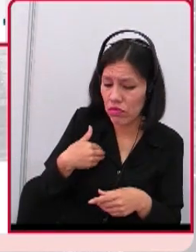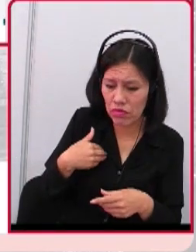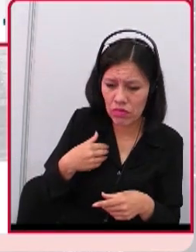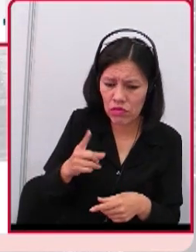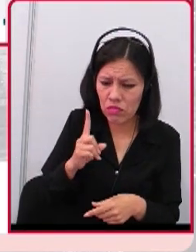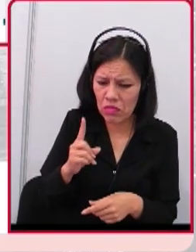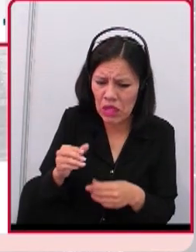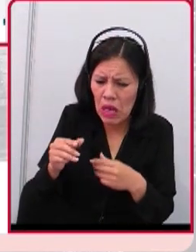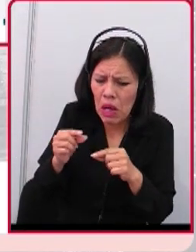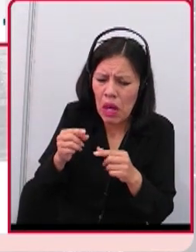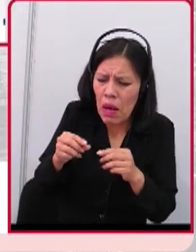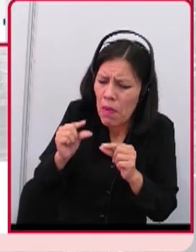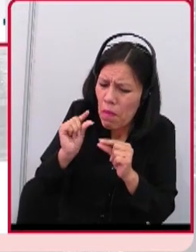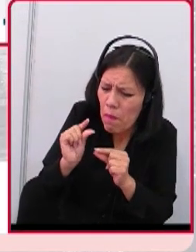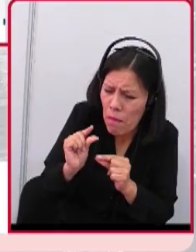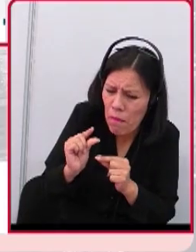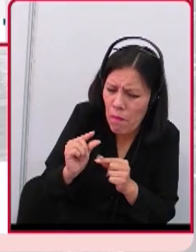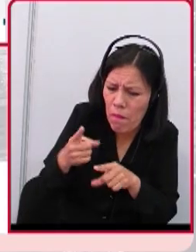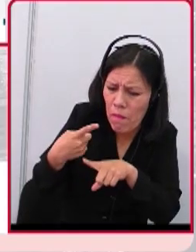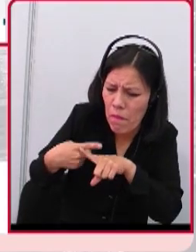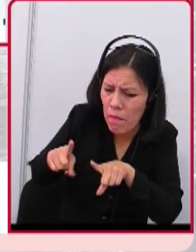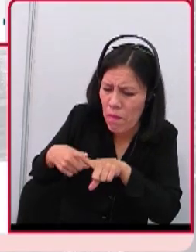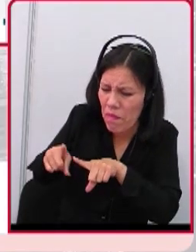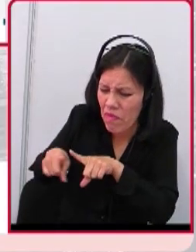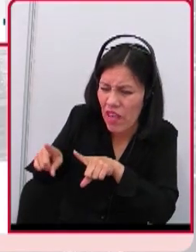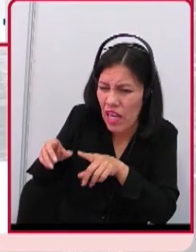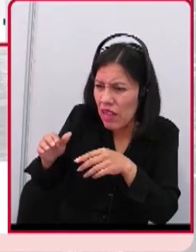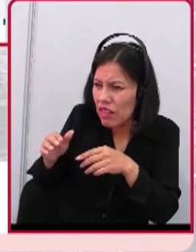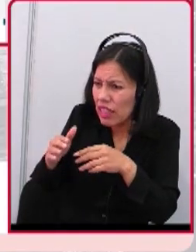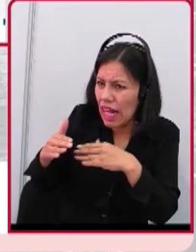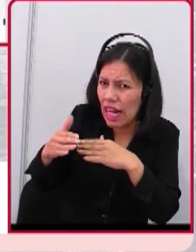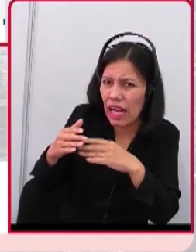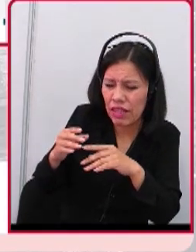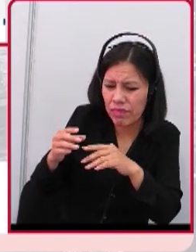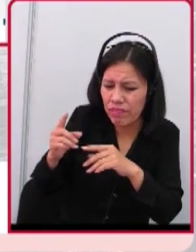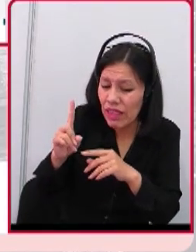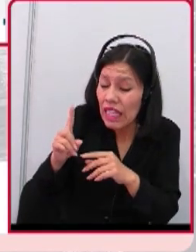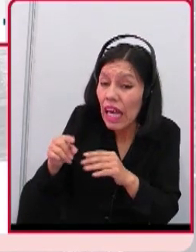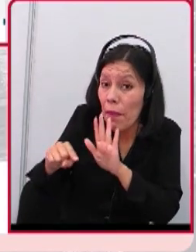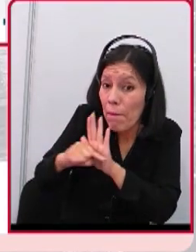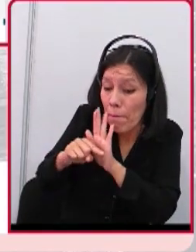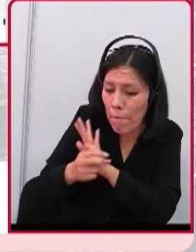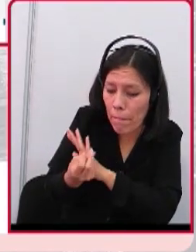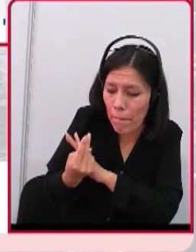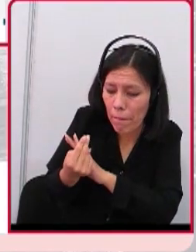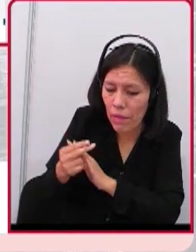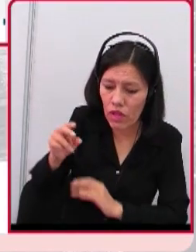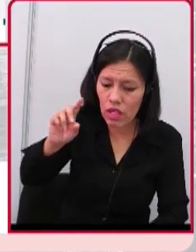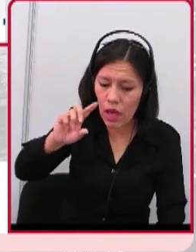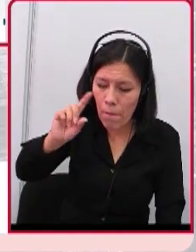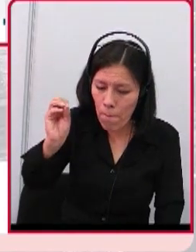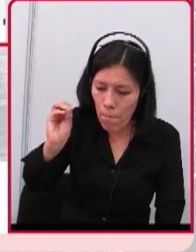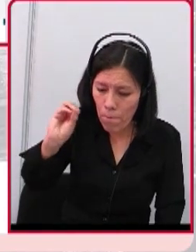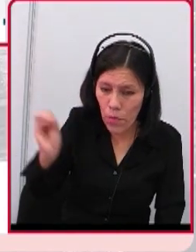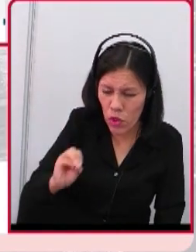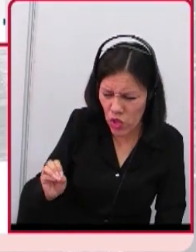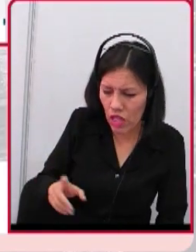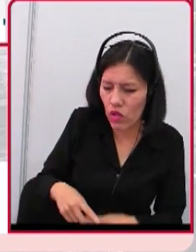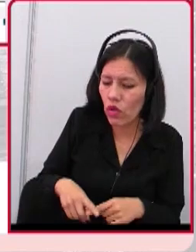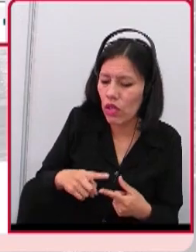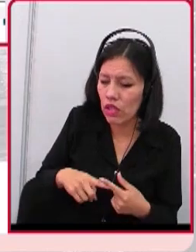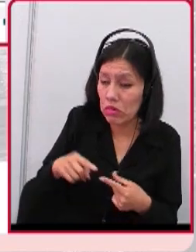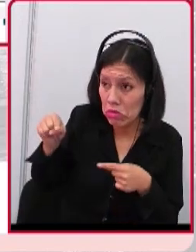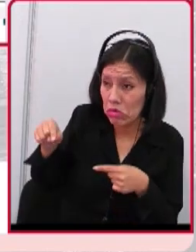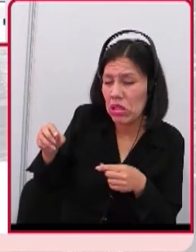diferencia del menos 12% en este caso, pero aquí ya es para la recristalización moderada. Igual aquí se trata de un sólido